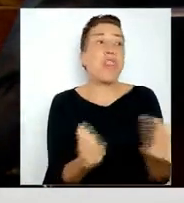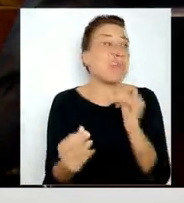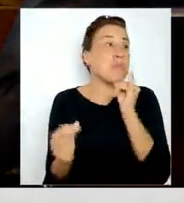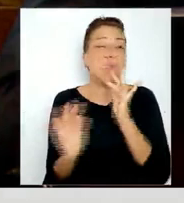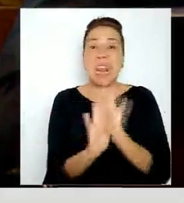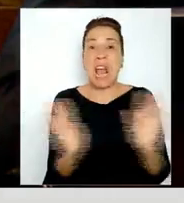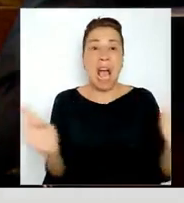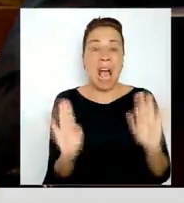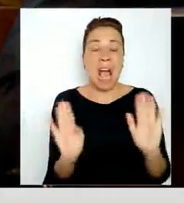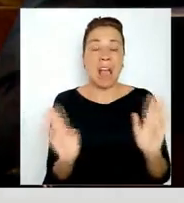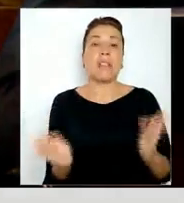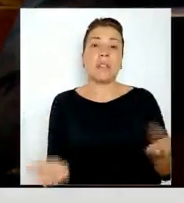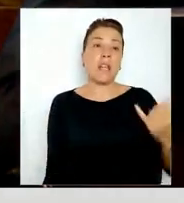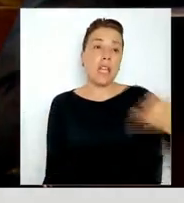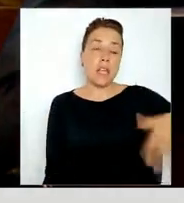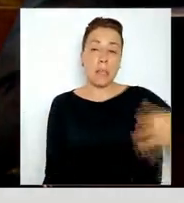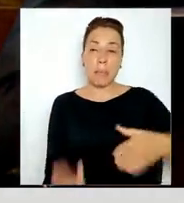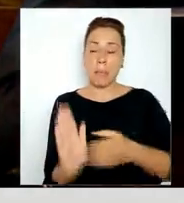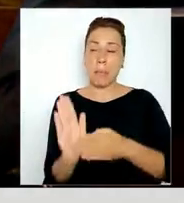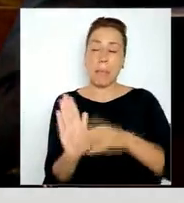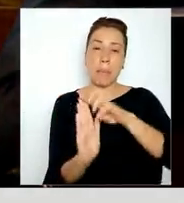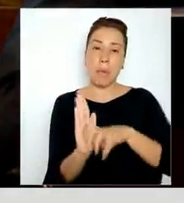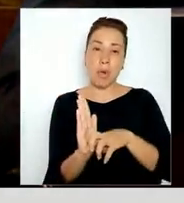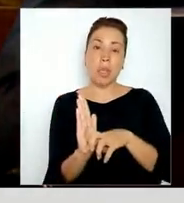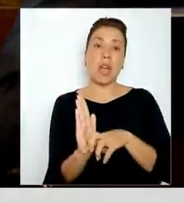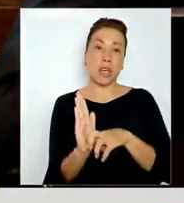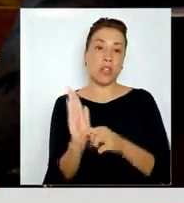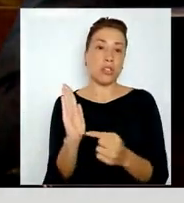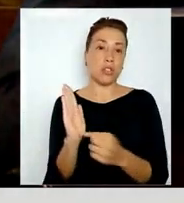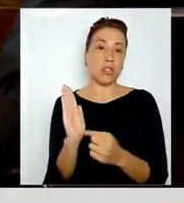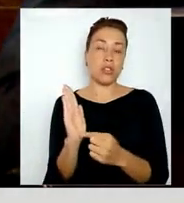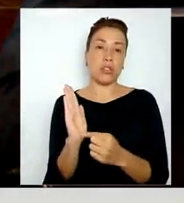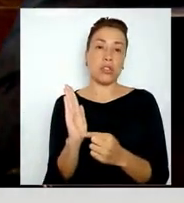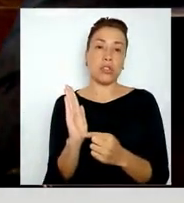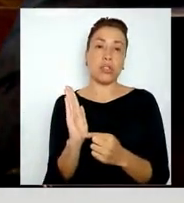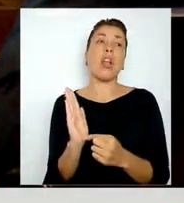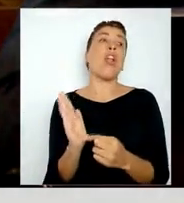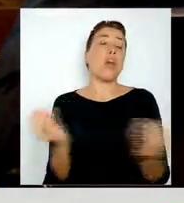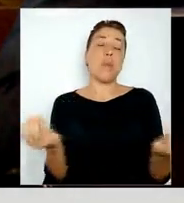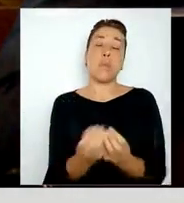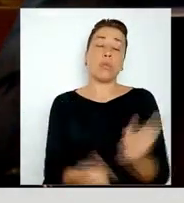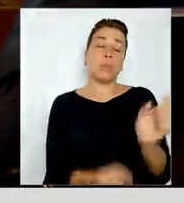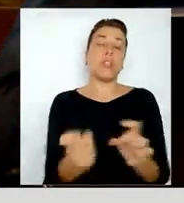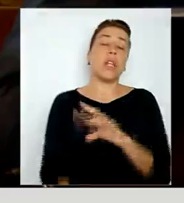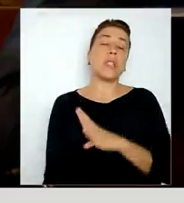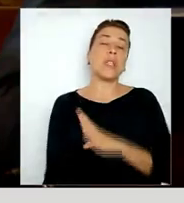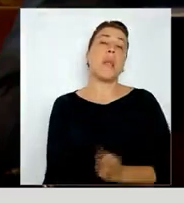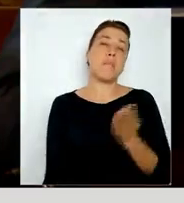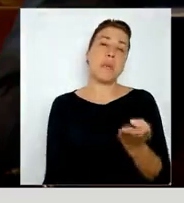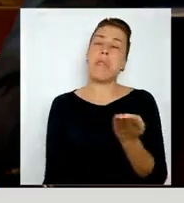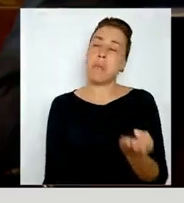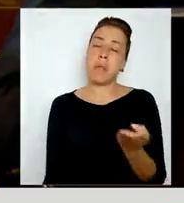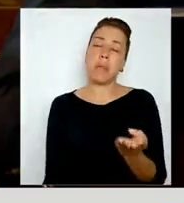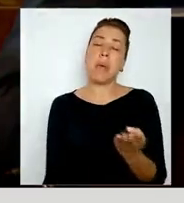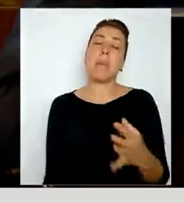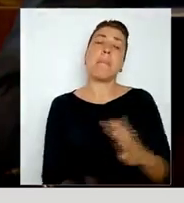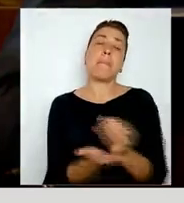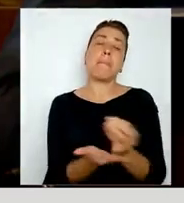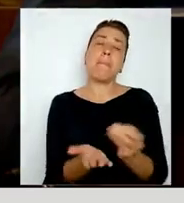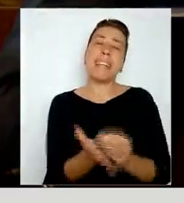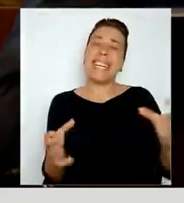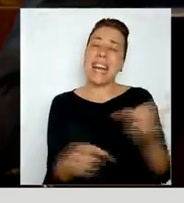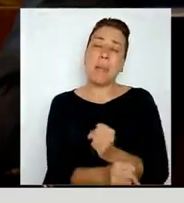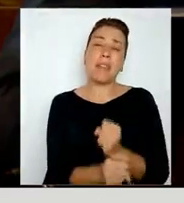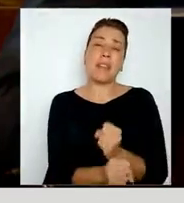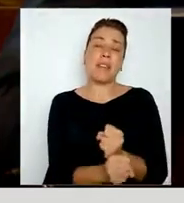valoramos en proyecto en cuestión Por lo demás es lo que una gran mayoría de los chilenos piden mayor agilidad y eficiencia además de